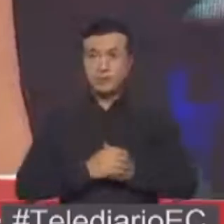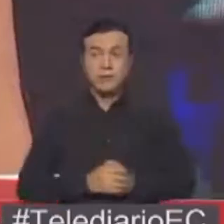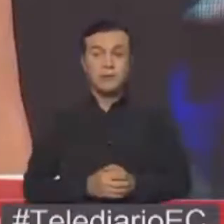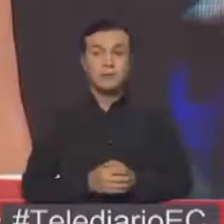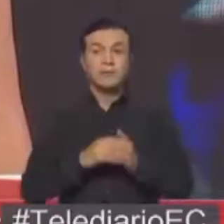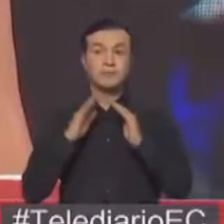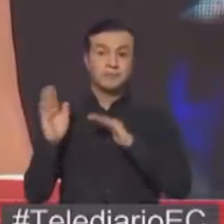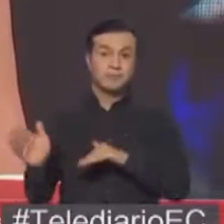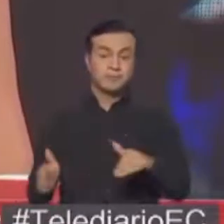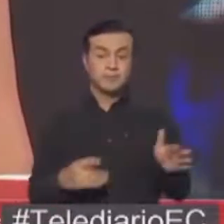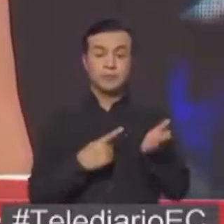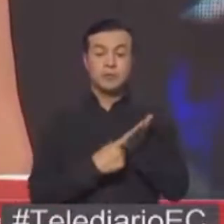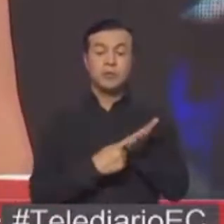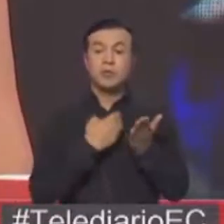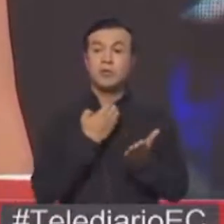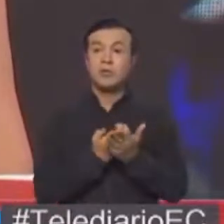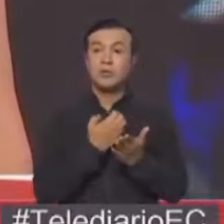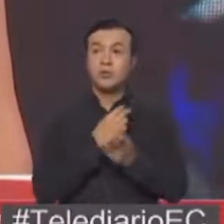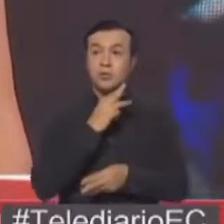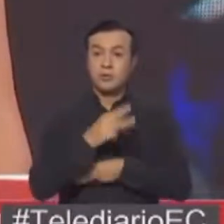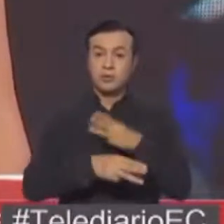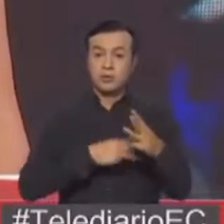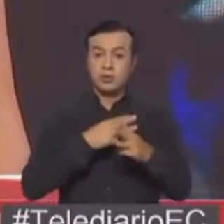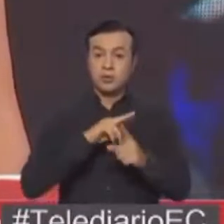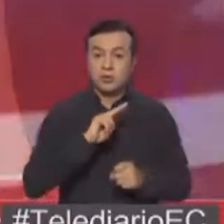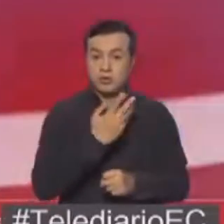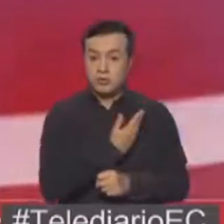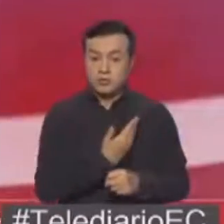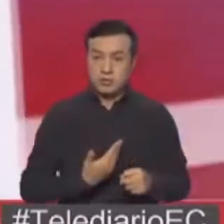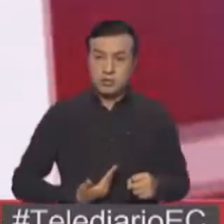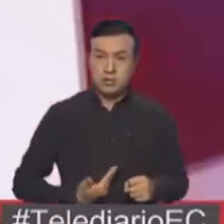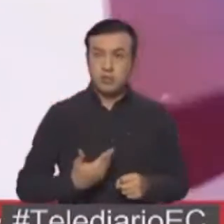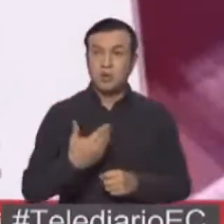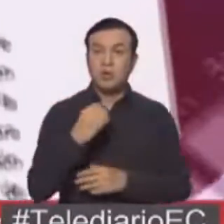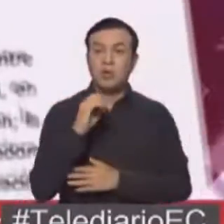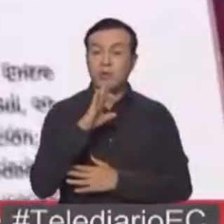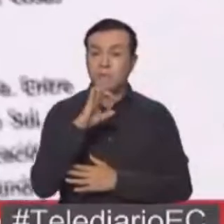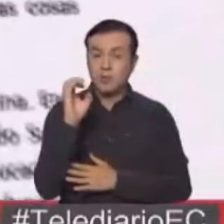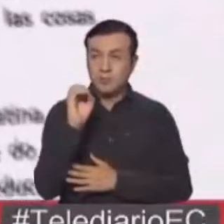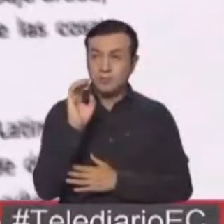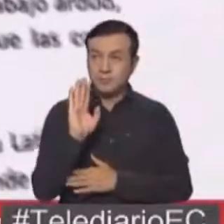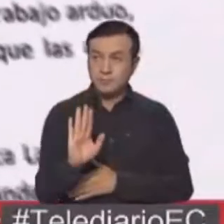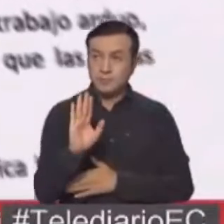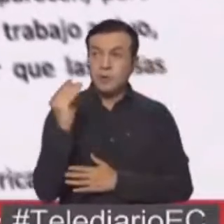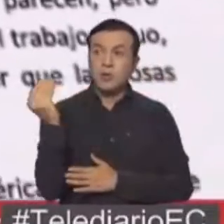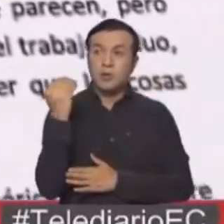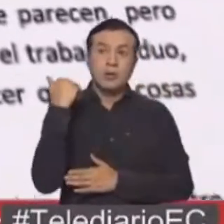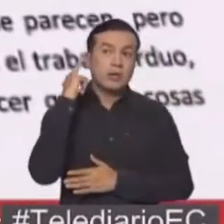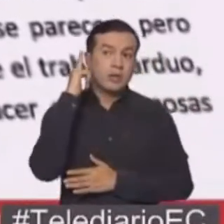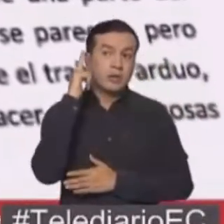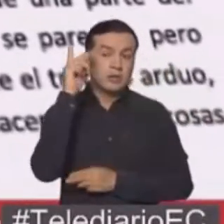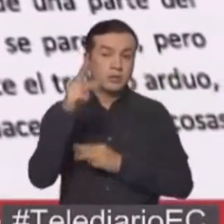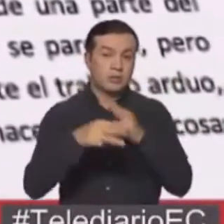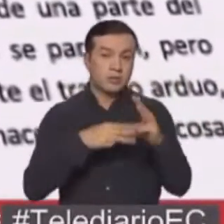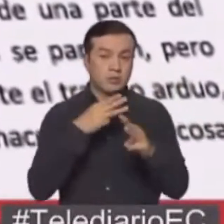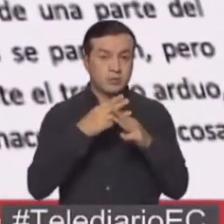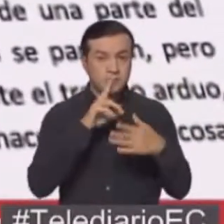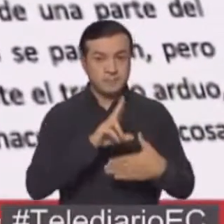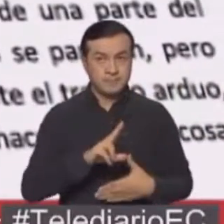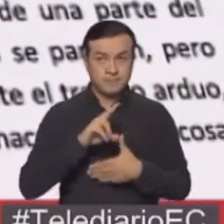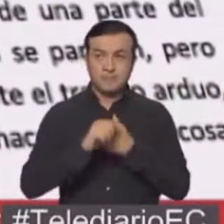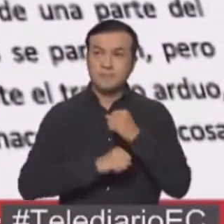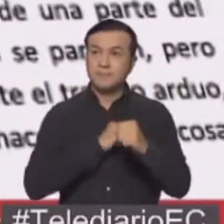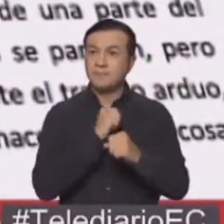y el foro económico mundial designó al vicepresidente de la república oto sonnenholzner como uno de los jóvenes líderes mundiales de américa latina'